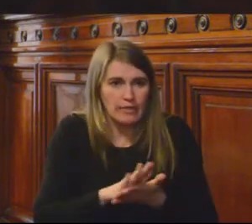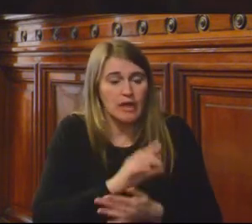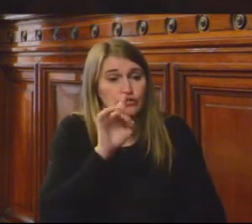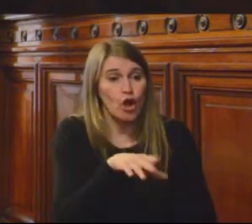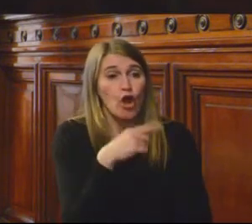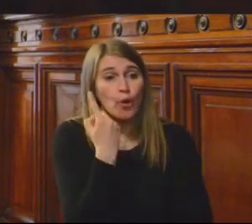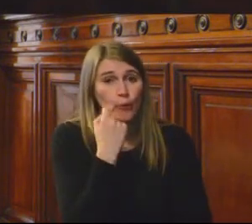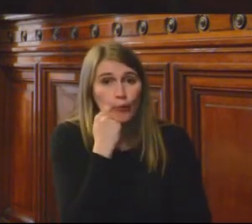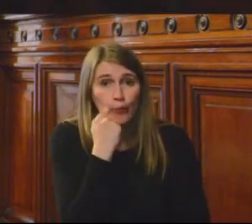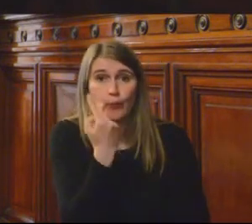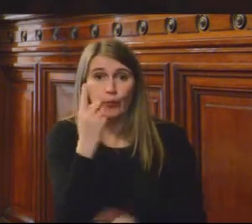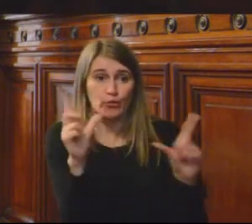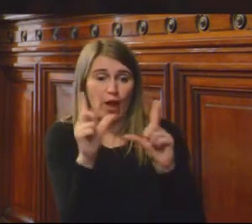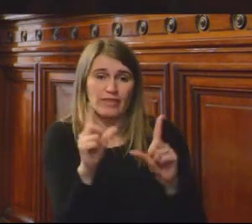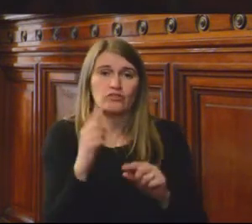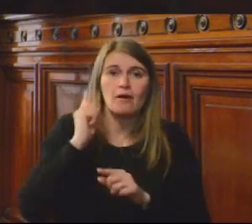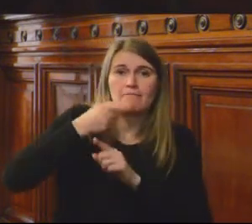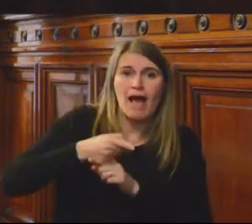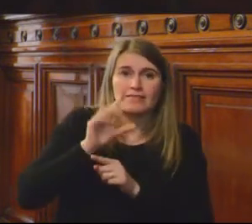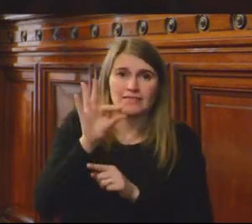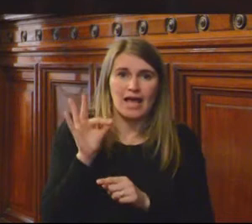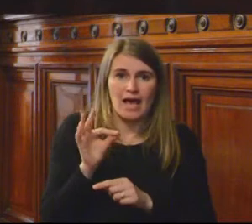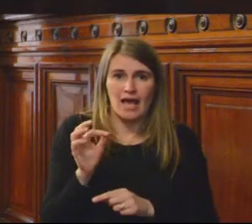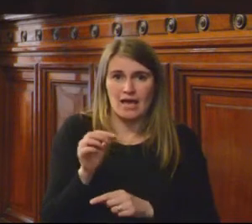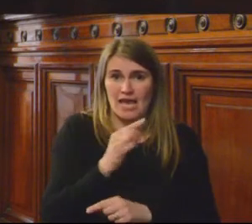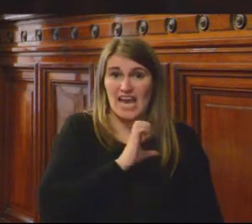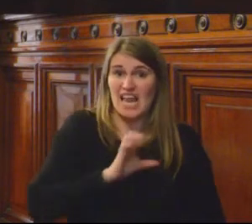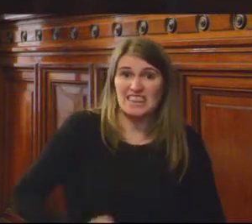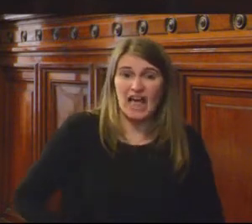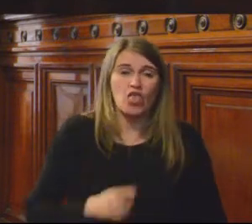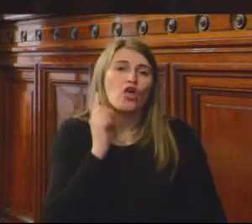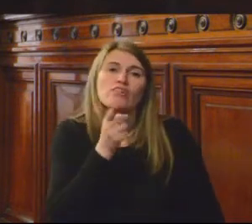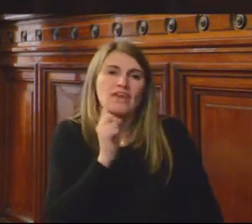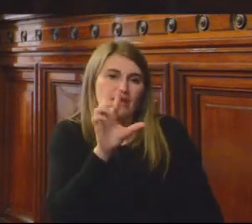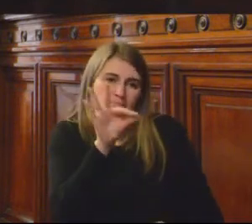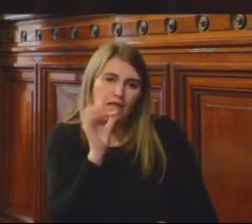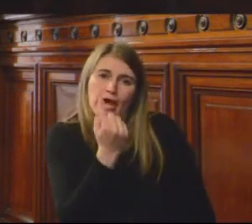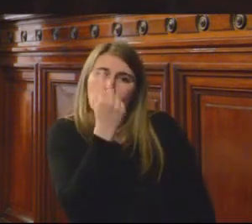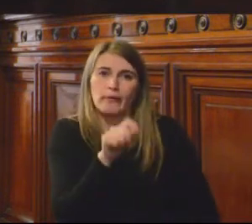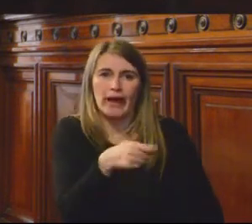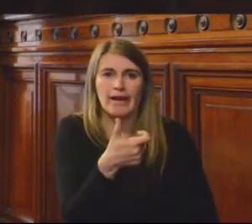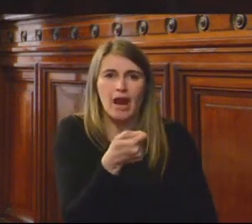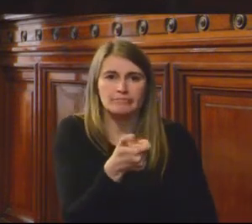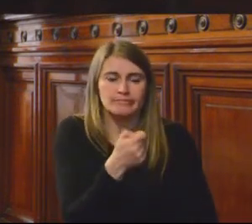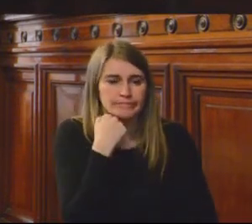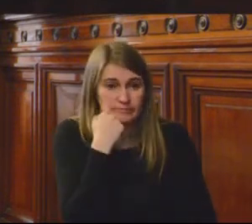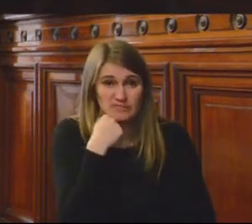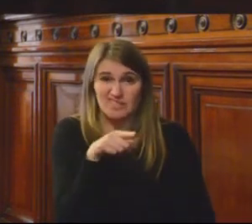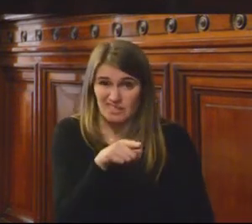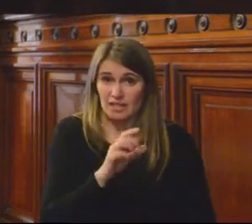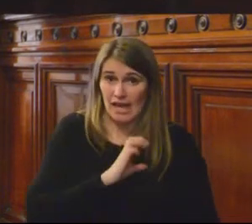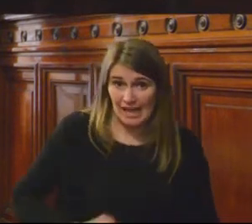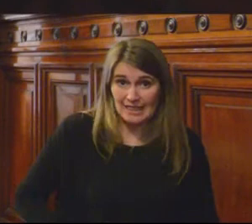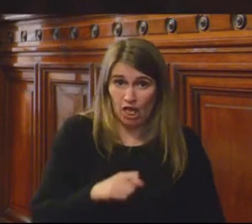un ente del Estado define por la sociedad venezolana qué es lo que puede ver y qué es lo que no puede ver. Eso no es una tarea del Estado. La